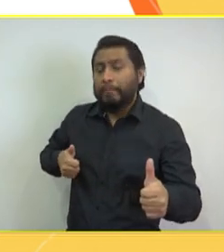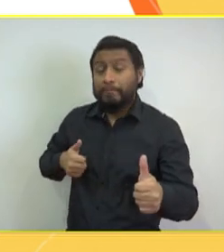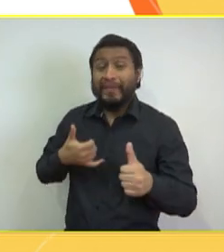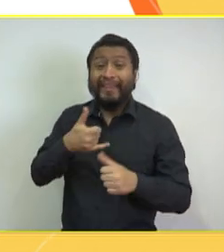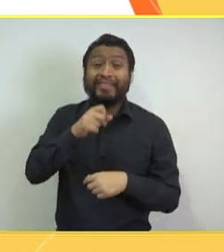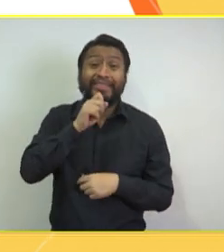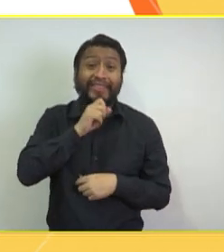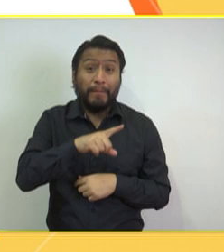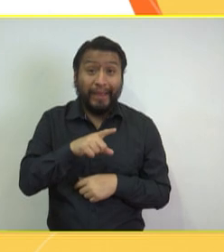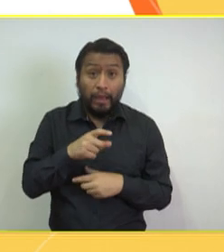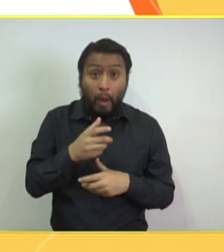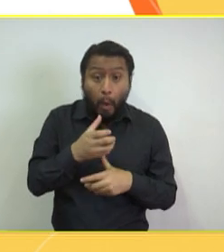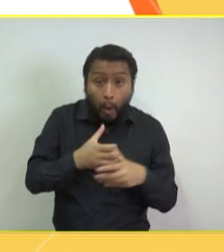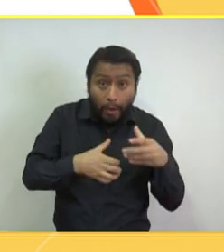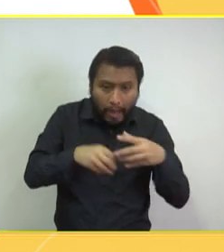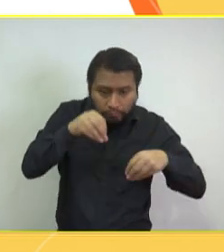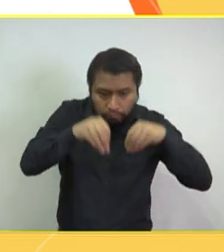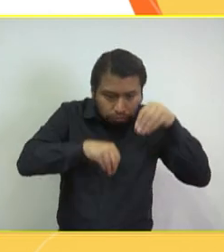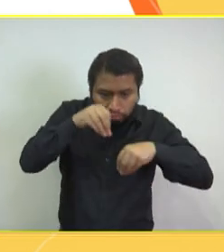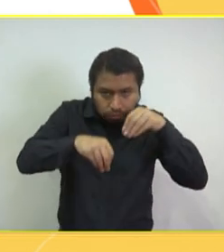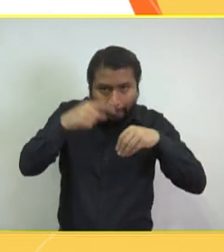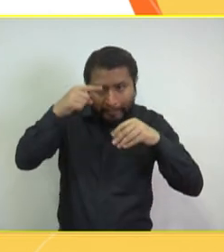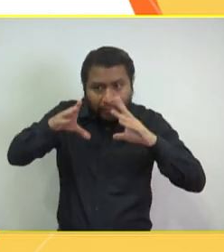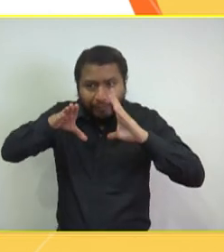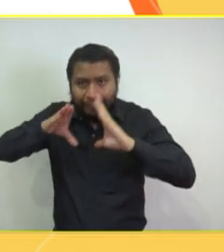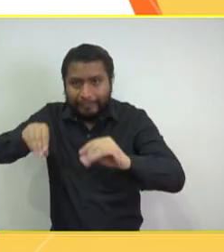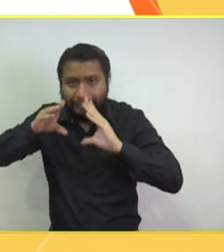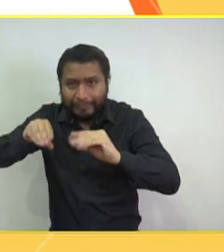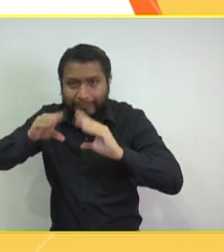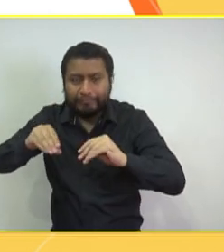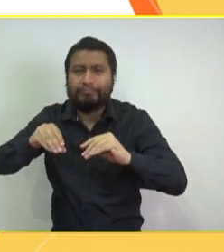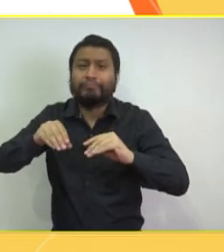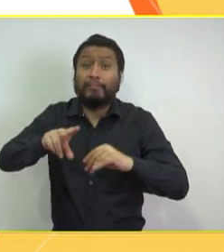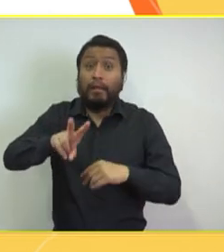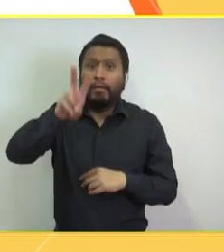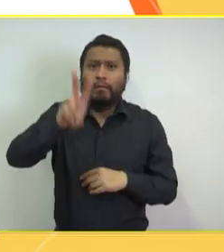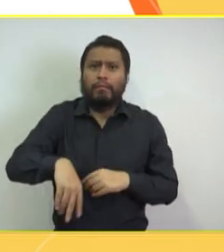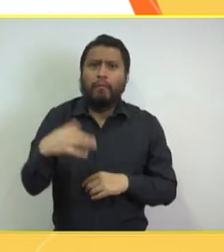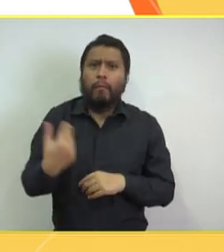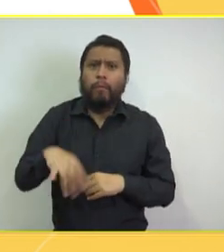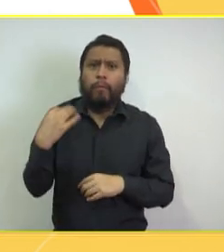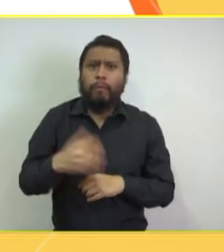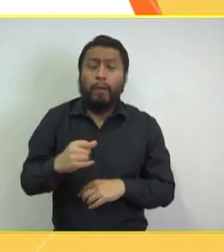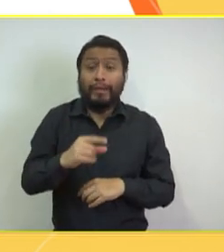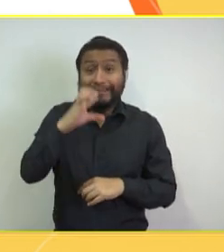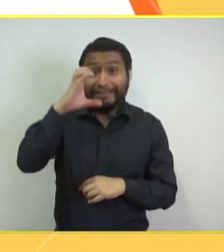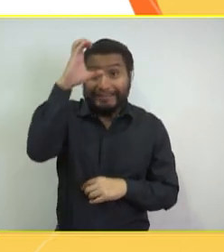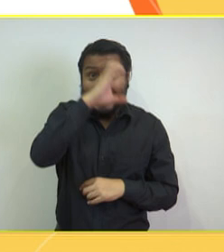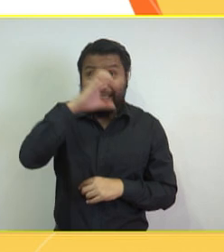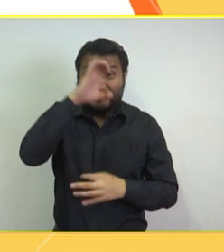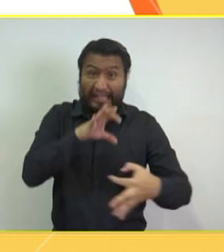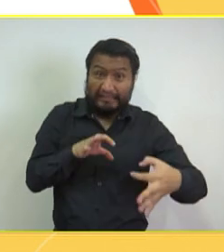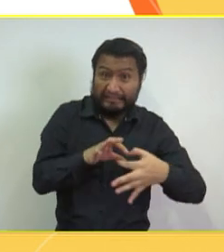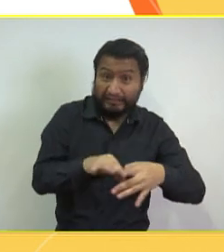que hay actualmente no tiene un peso de importancia en la ciencia.